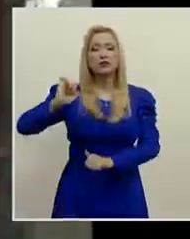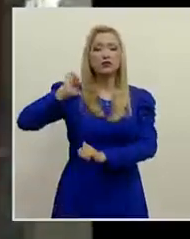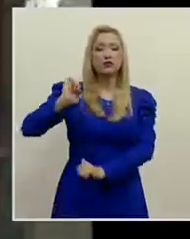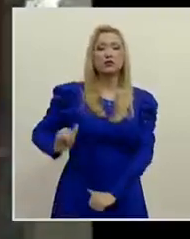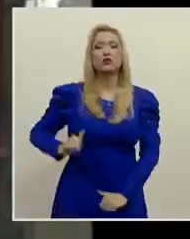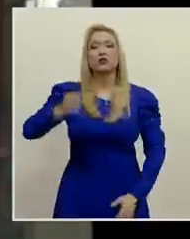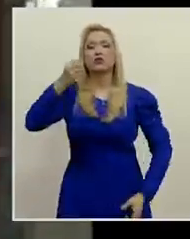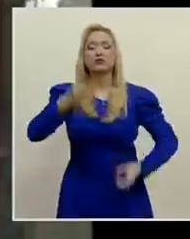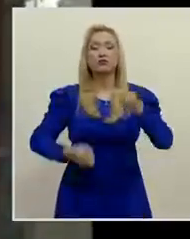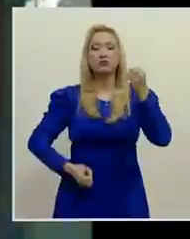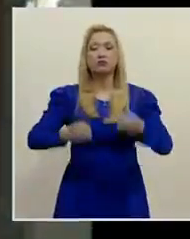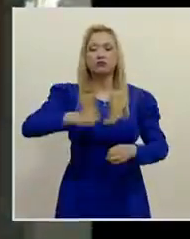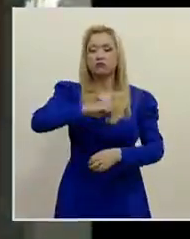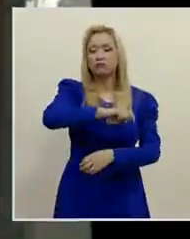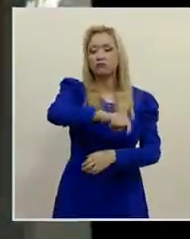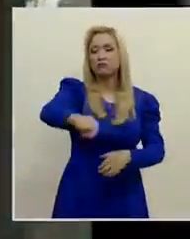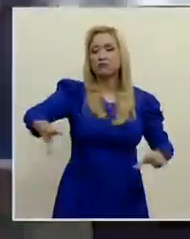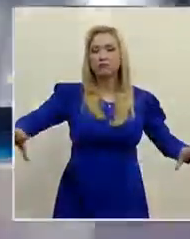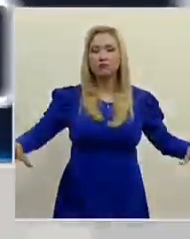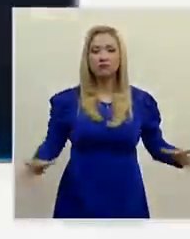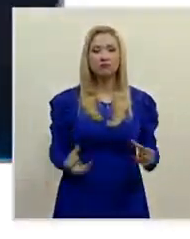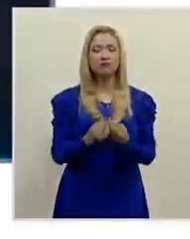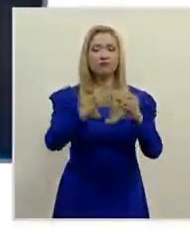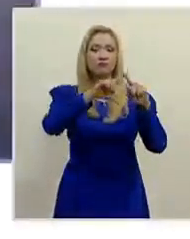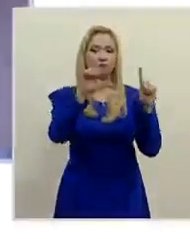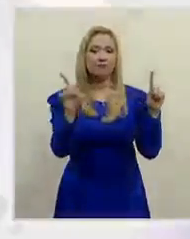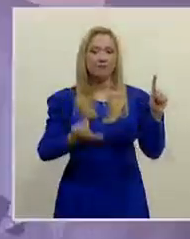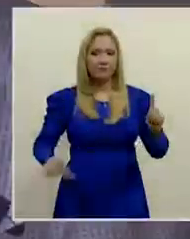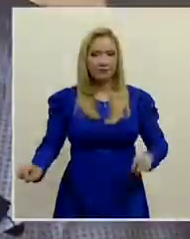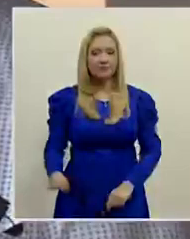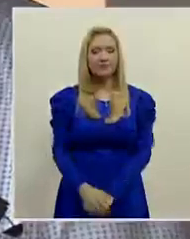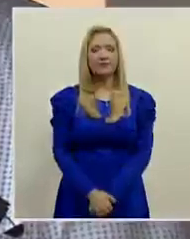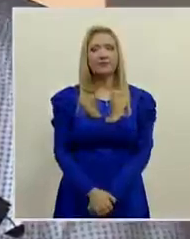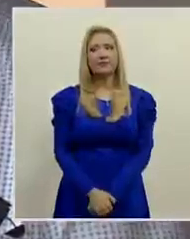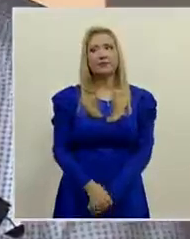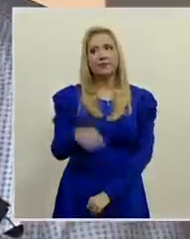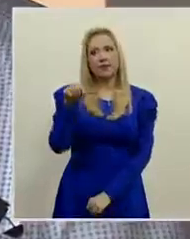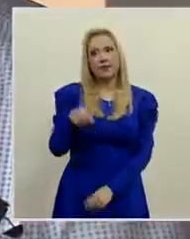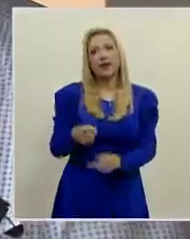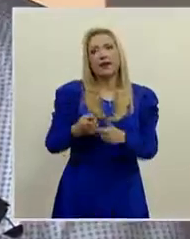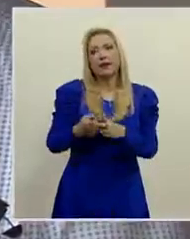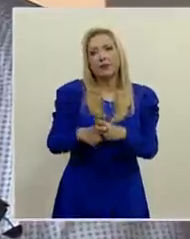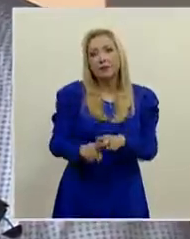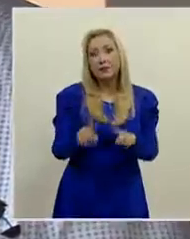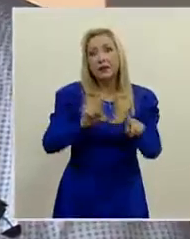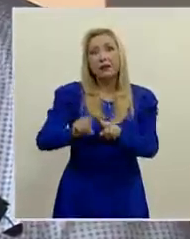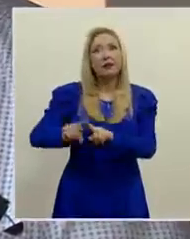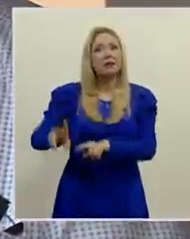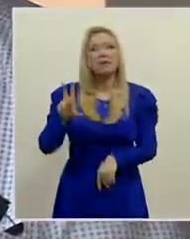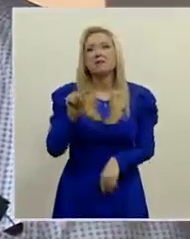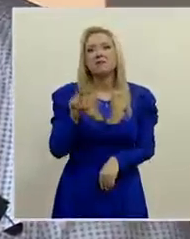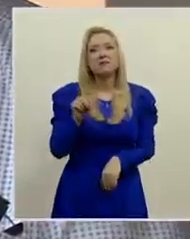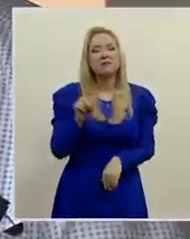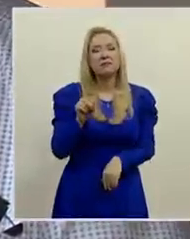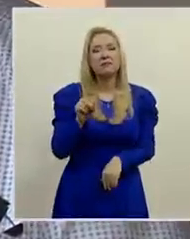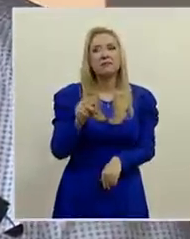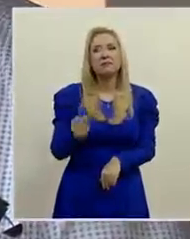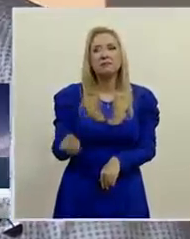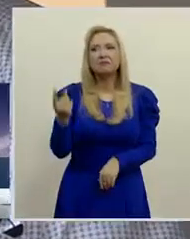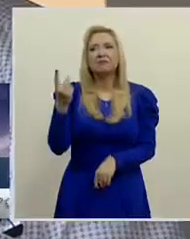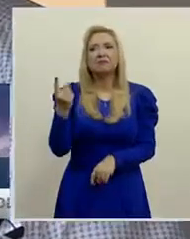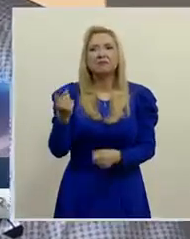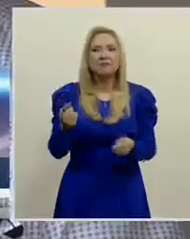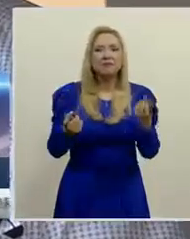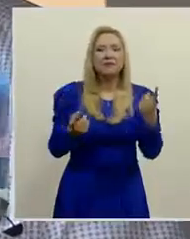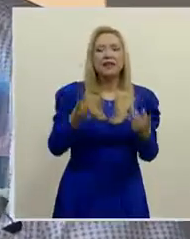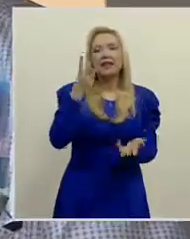importante poder judicial de la Federación. Nuestra programación, pues al principio no era muy variada, transmitíamos tres